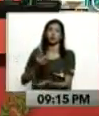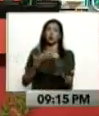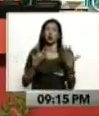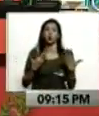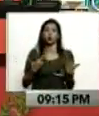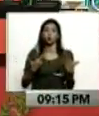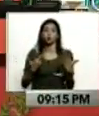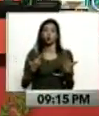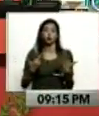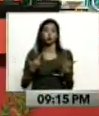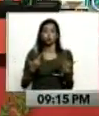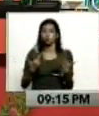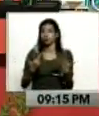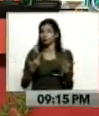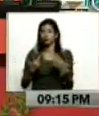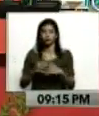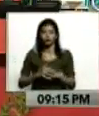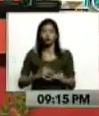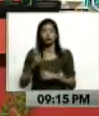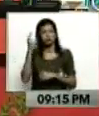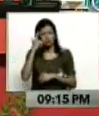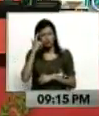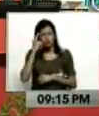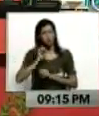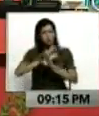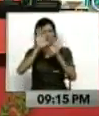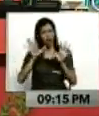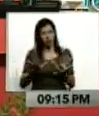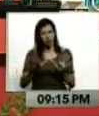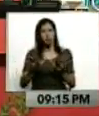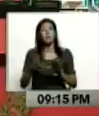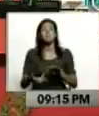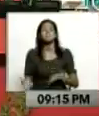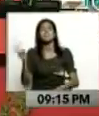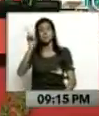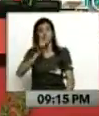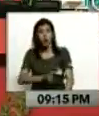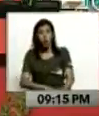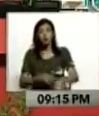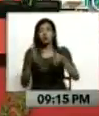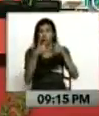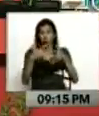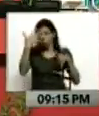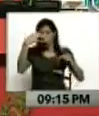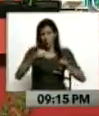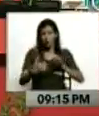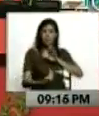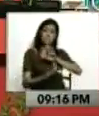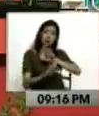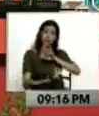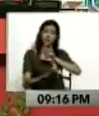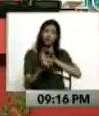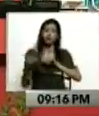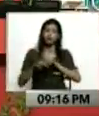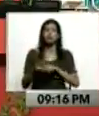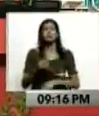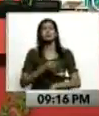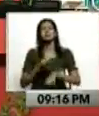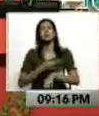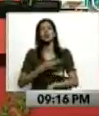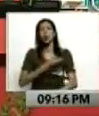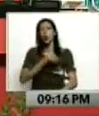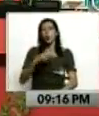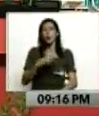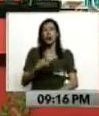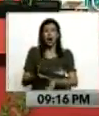18 eso es importante tener conciencia de eso y más los ataques del imperialismo norteamericano Imagínese como el señor Obama antes de